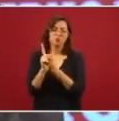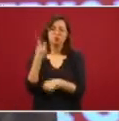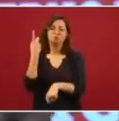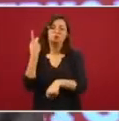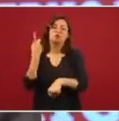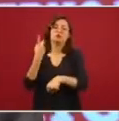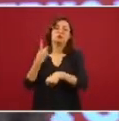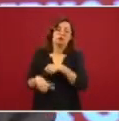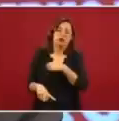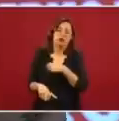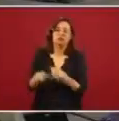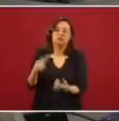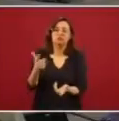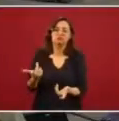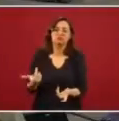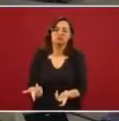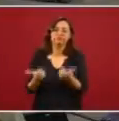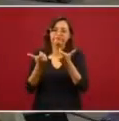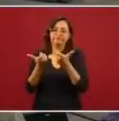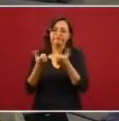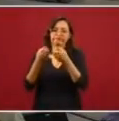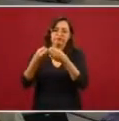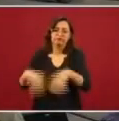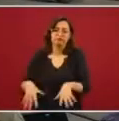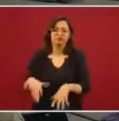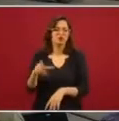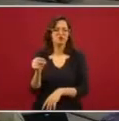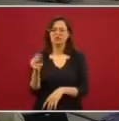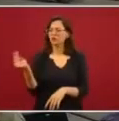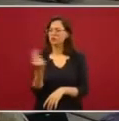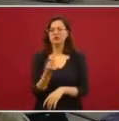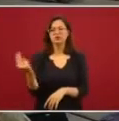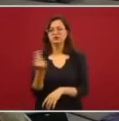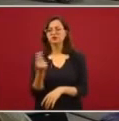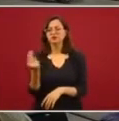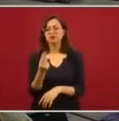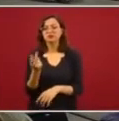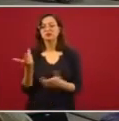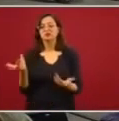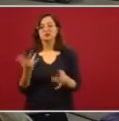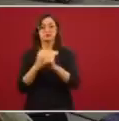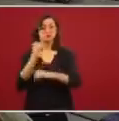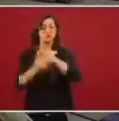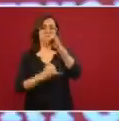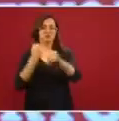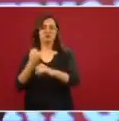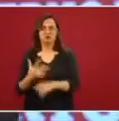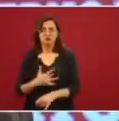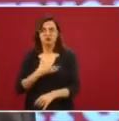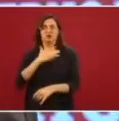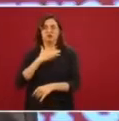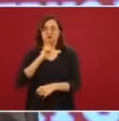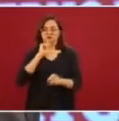daño innecesario a la economía como he dicho justo es el espíritu del reglamento sanitario internacional entonces en este